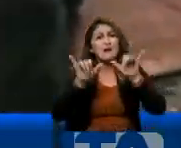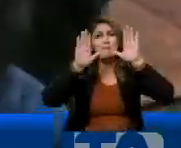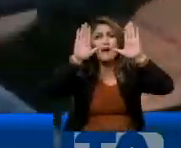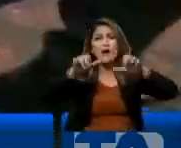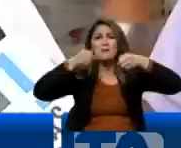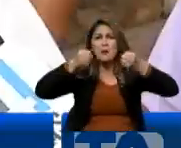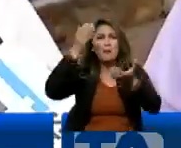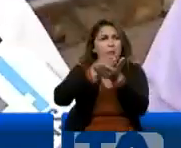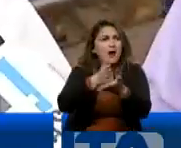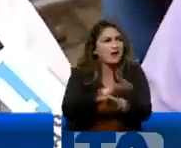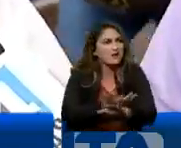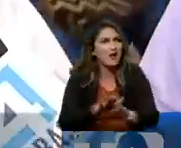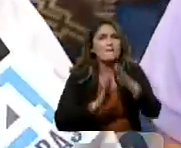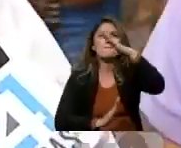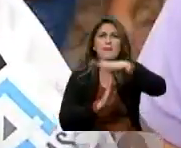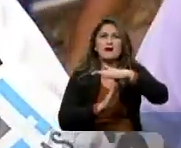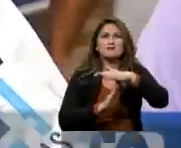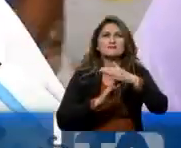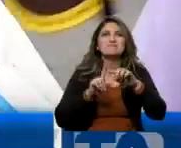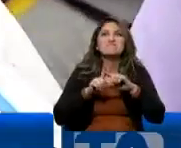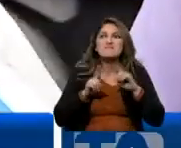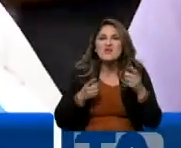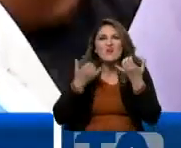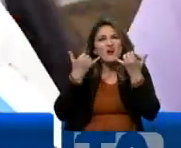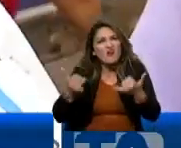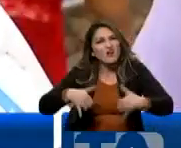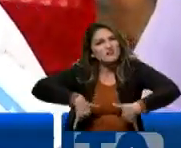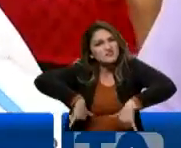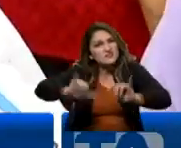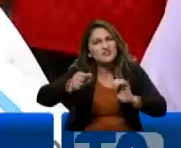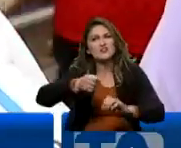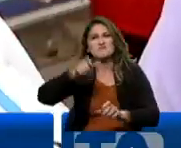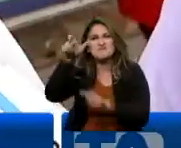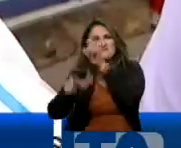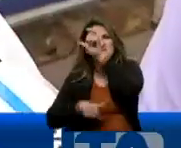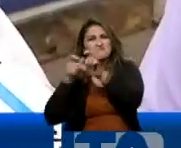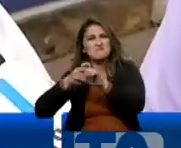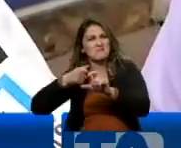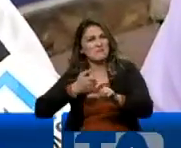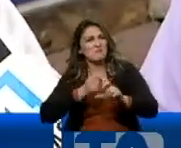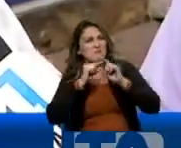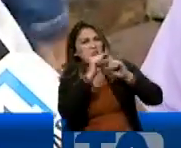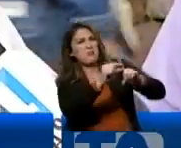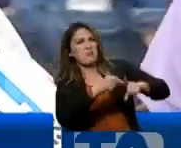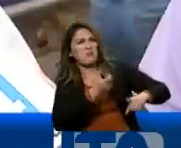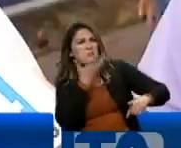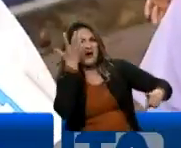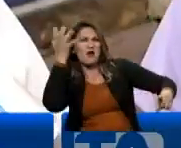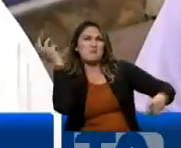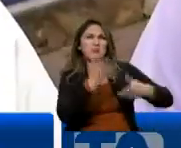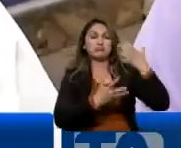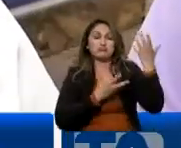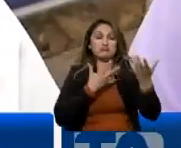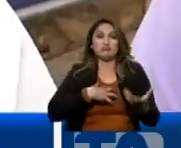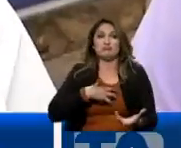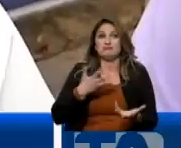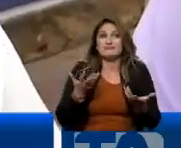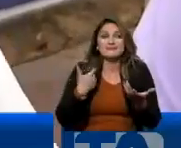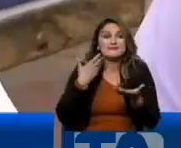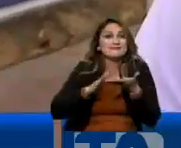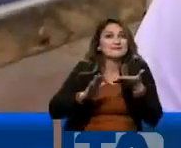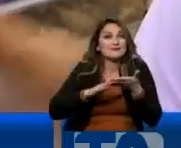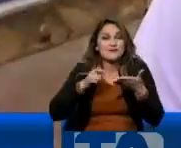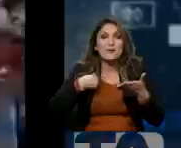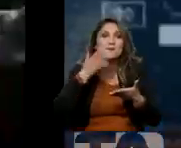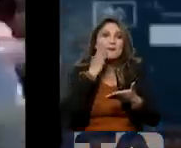ya terminó sin saber que nosotros somos padres madres e hijos que nos esperan sabemos que vamos a salir de nuestra casa con horario pero no sabemos a